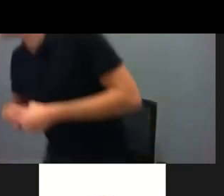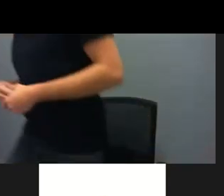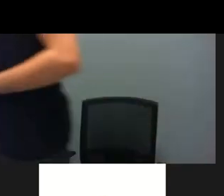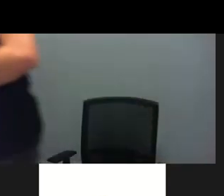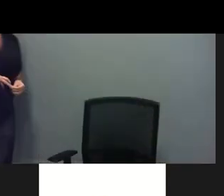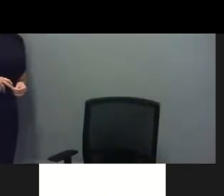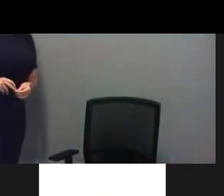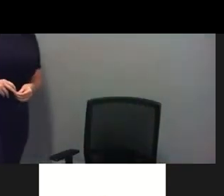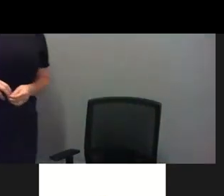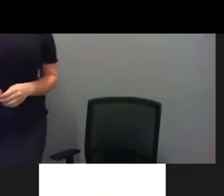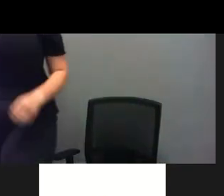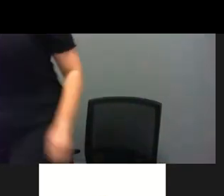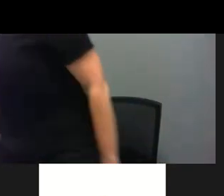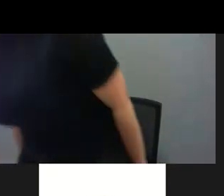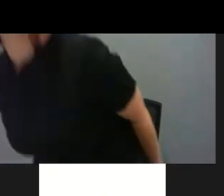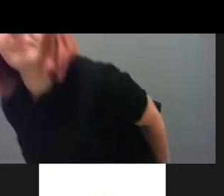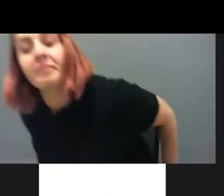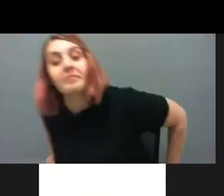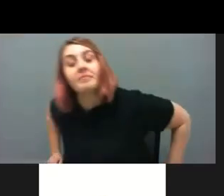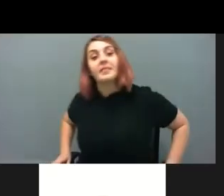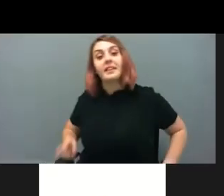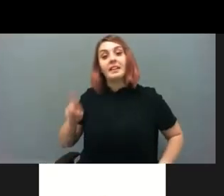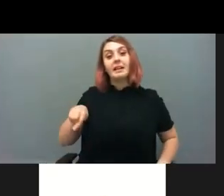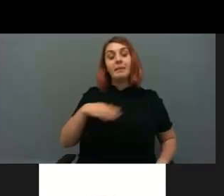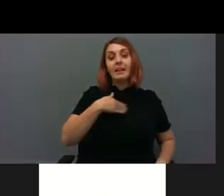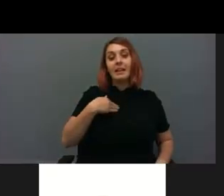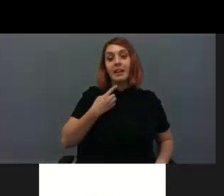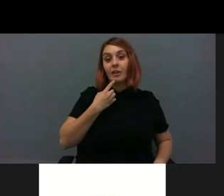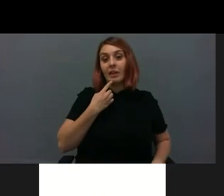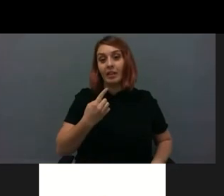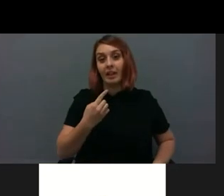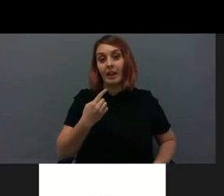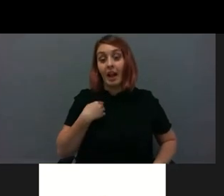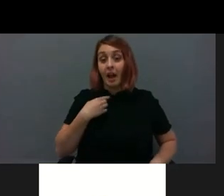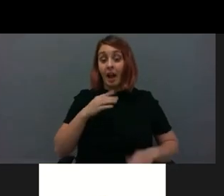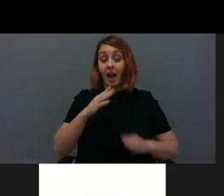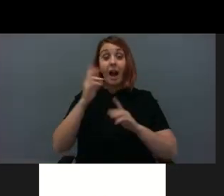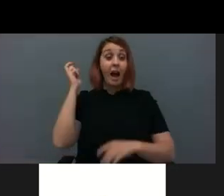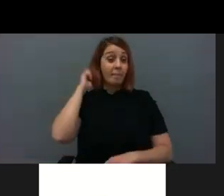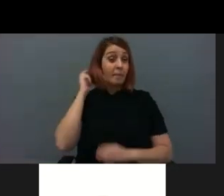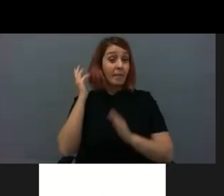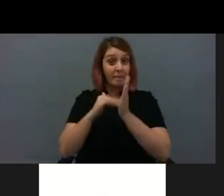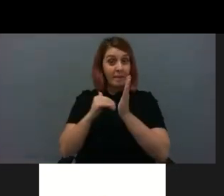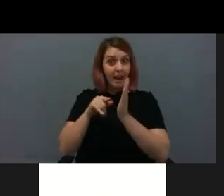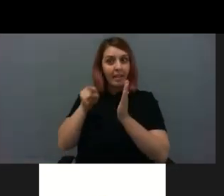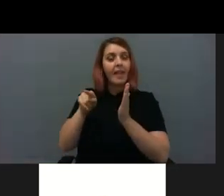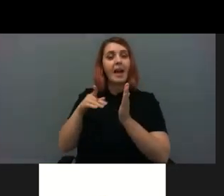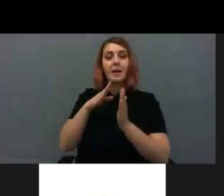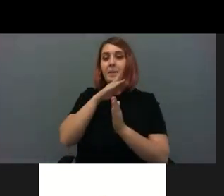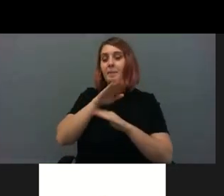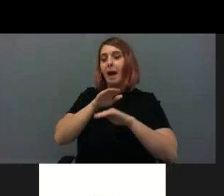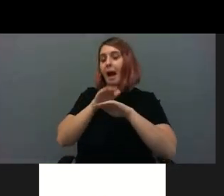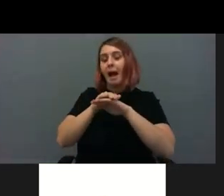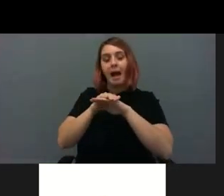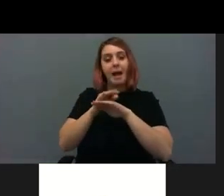que en Avapace, por ejemplo, he encontrado a una de mis mejores amigas, otra mamá de